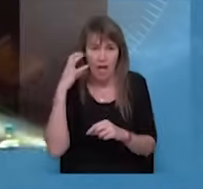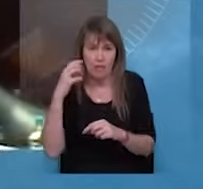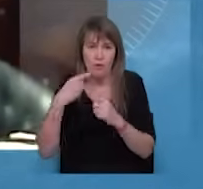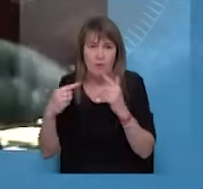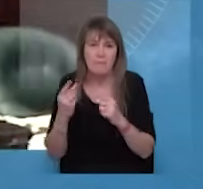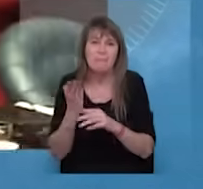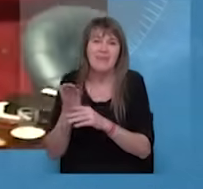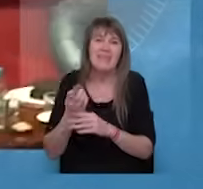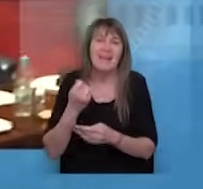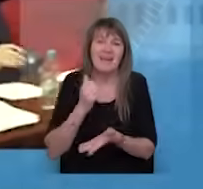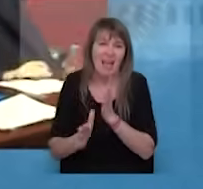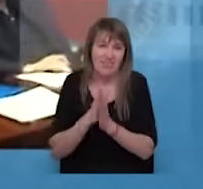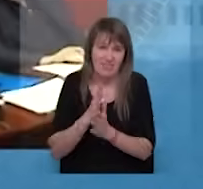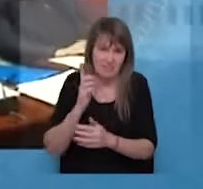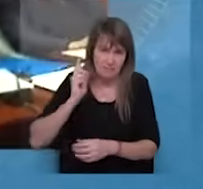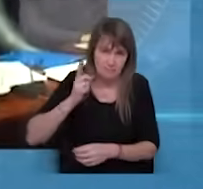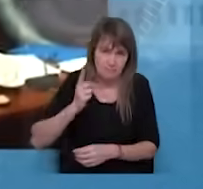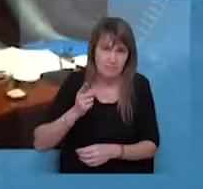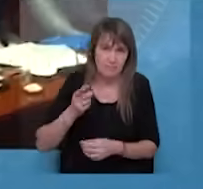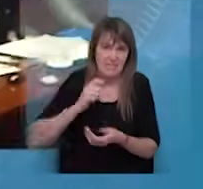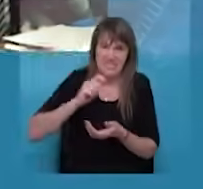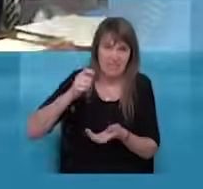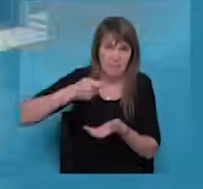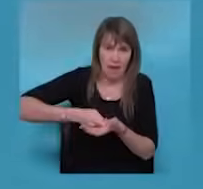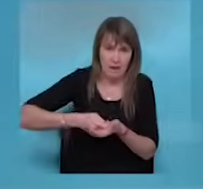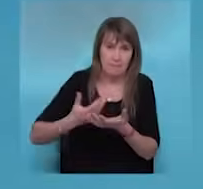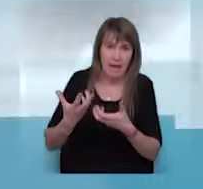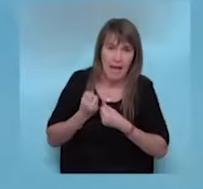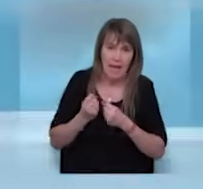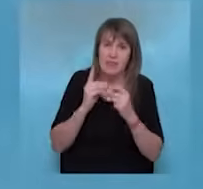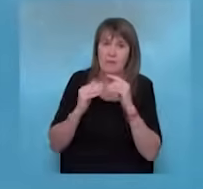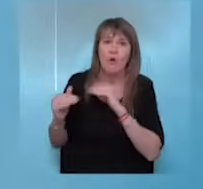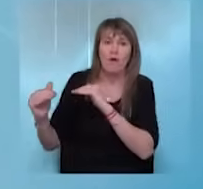este gratuito y sin cargo para contribuir con la